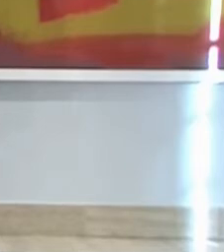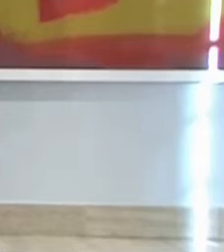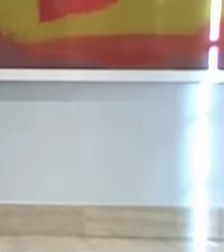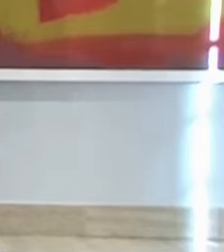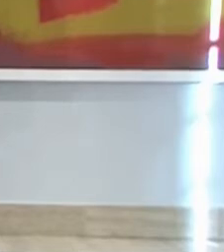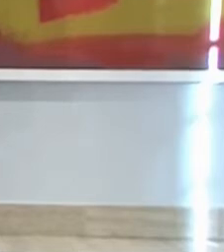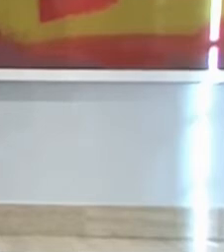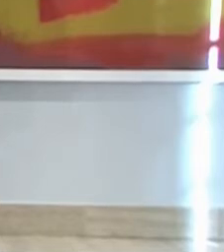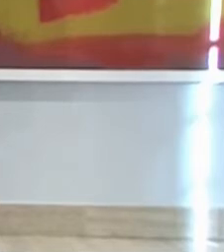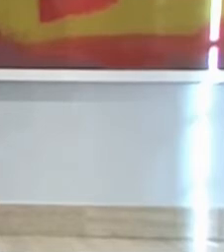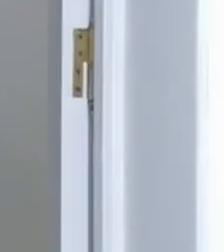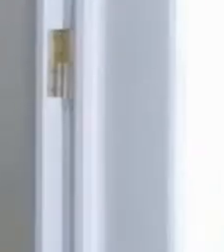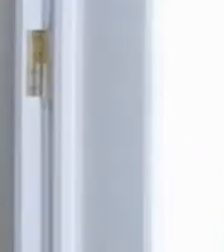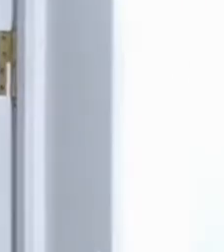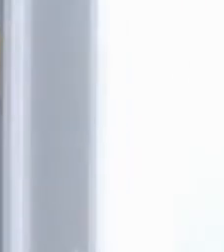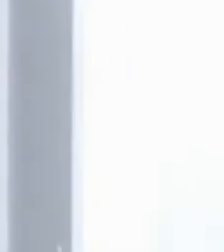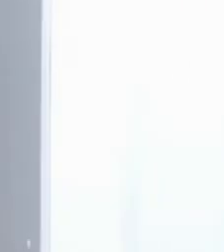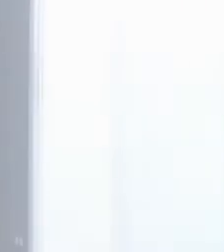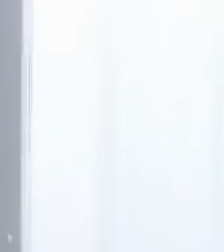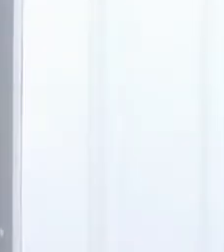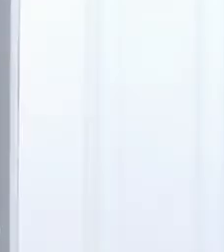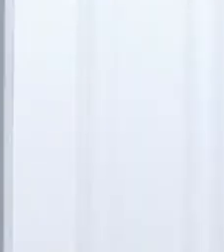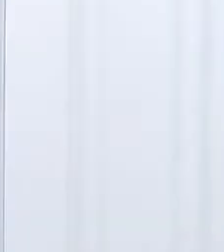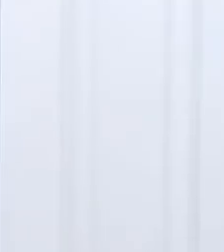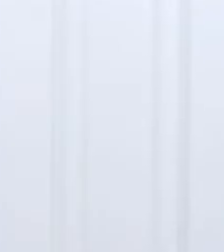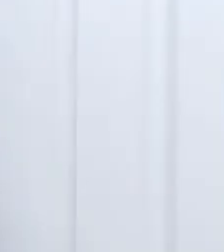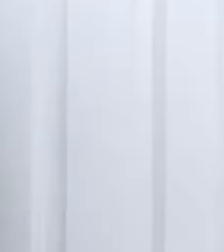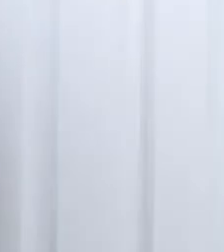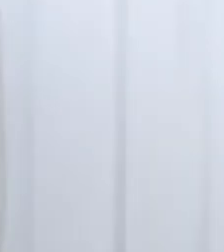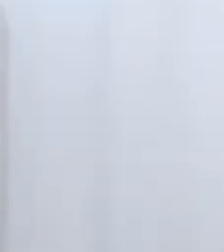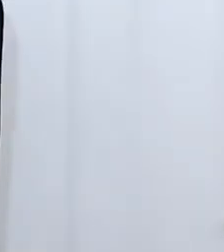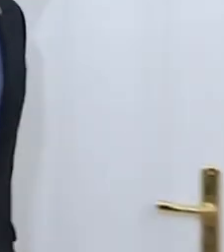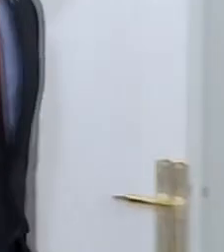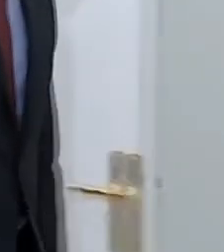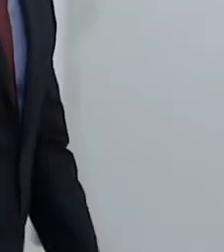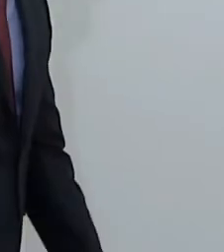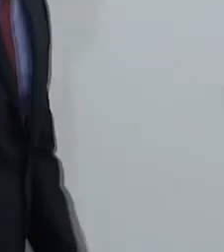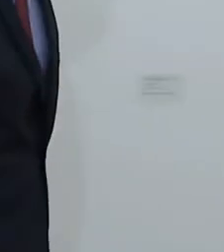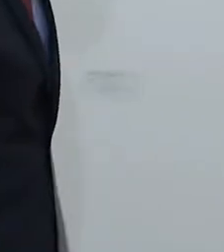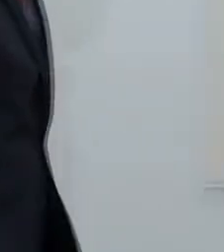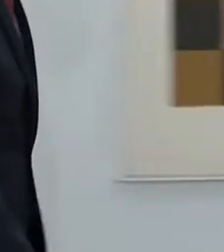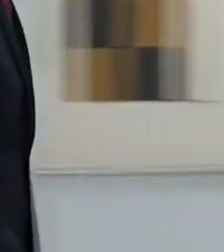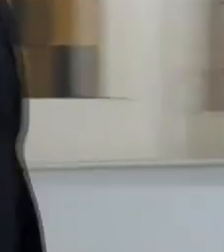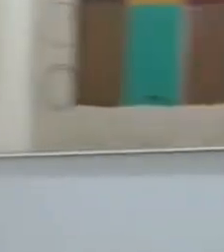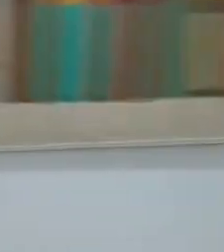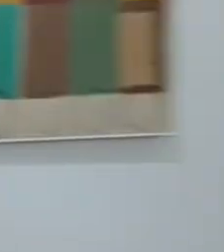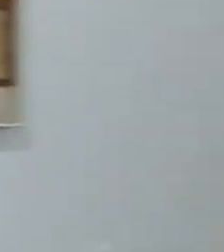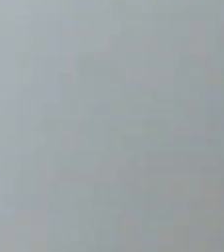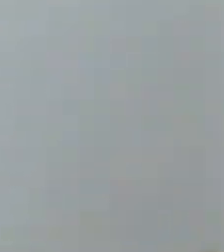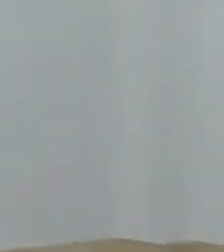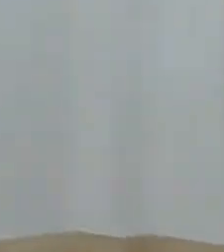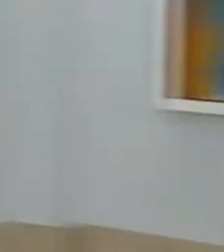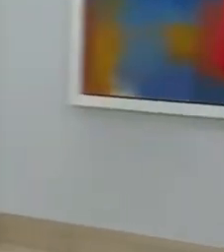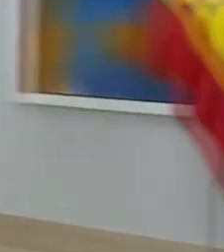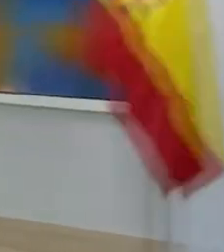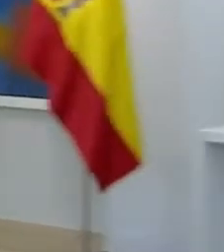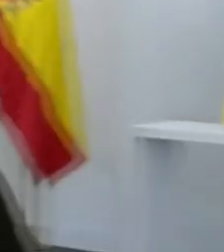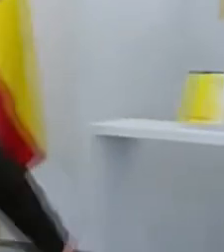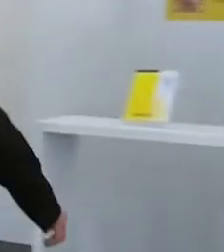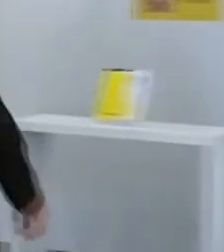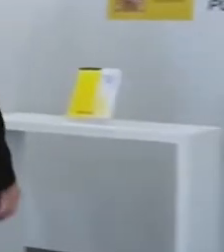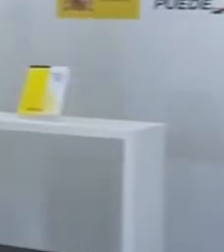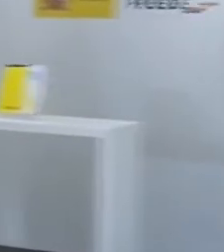Thank you.